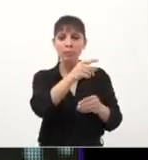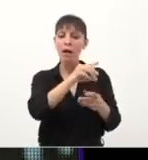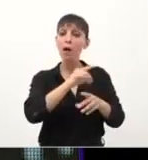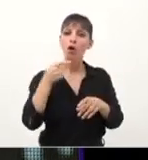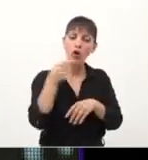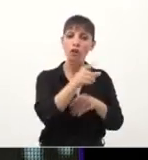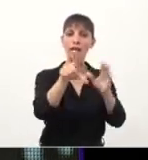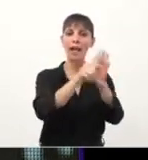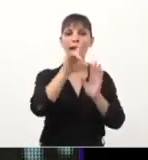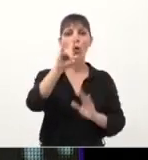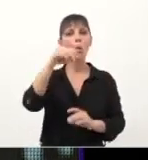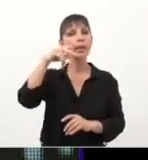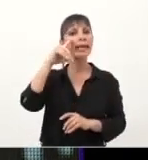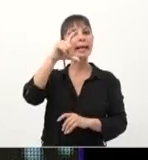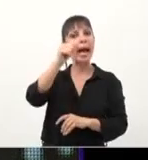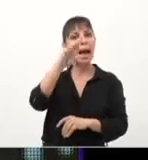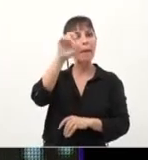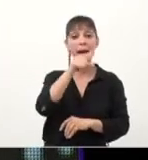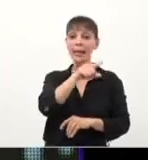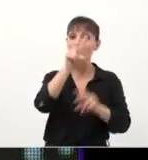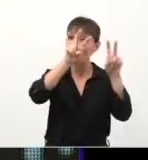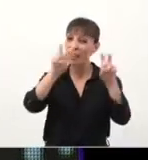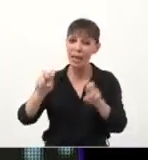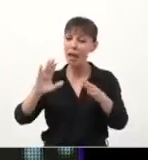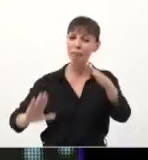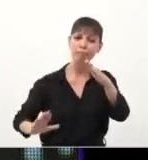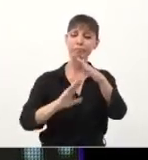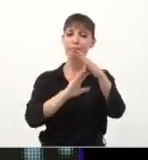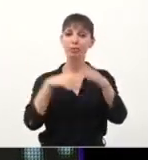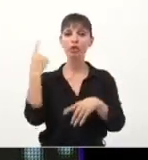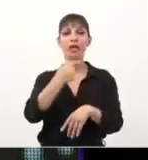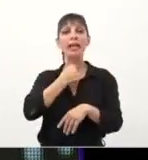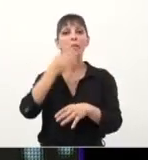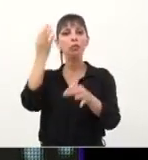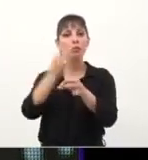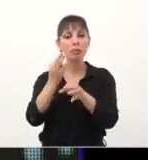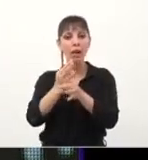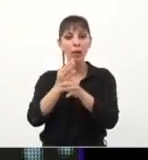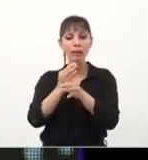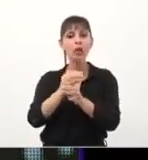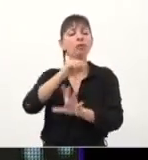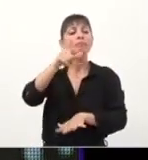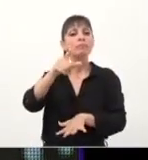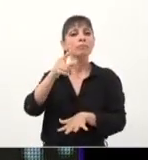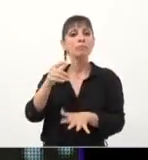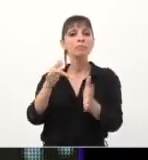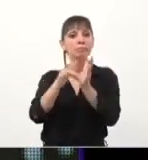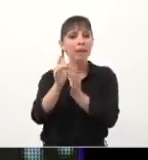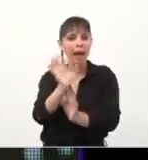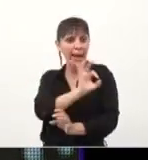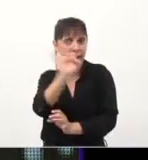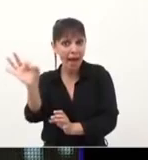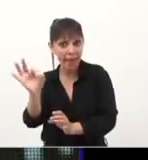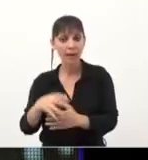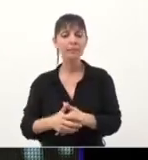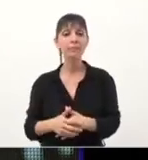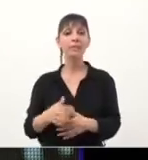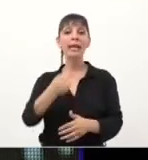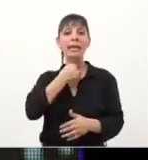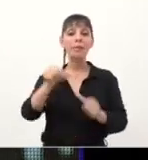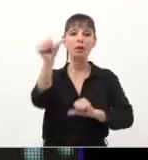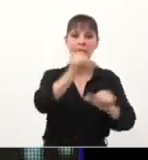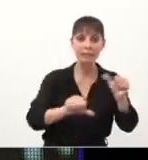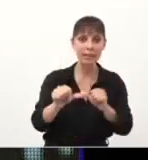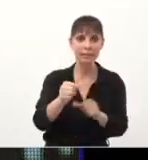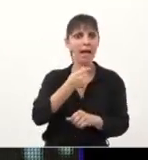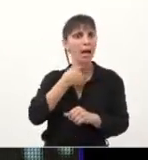UNICABA. Estos son temas fundamentales. Y queremos una educación laica. Una educación laica. Queremos ciencia y no